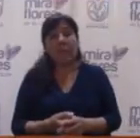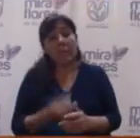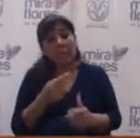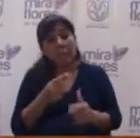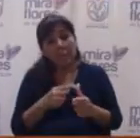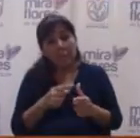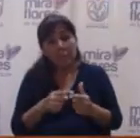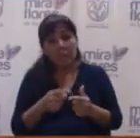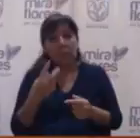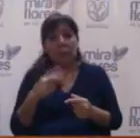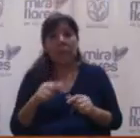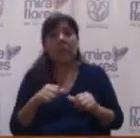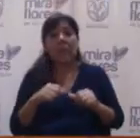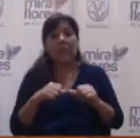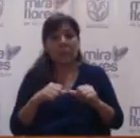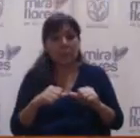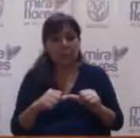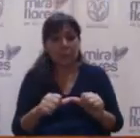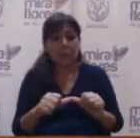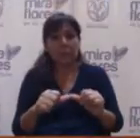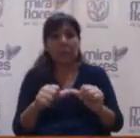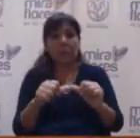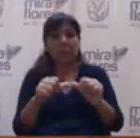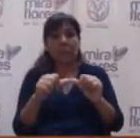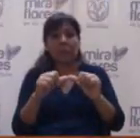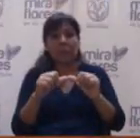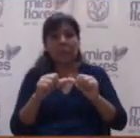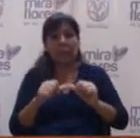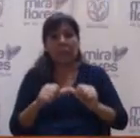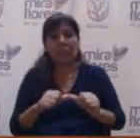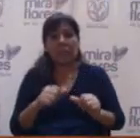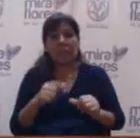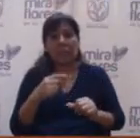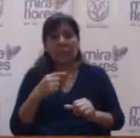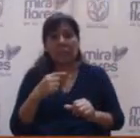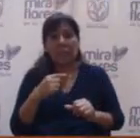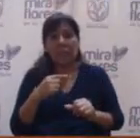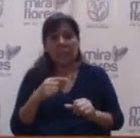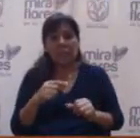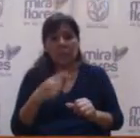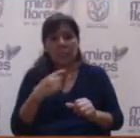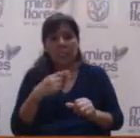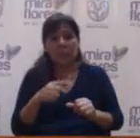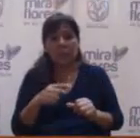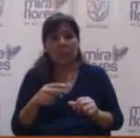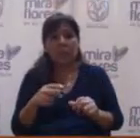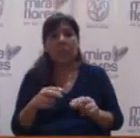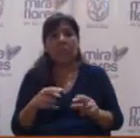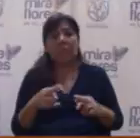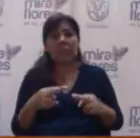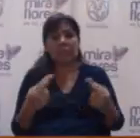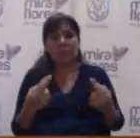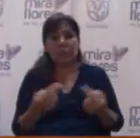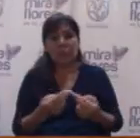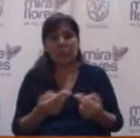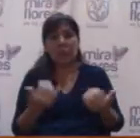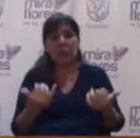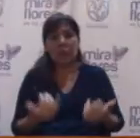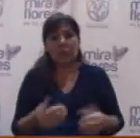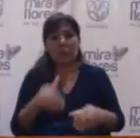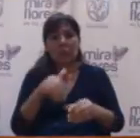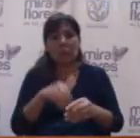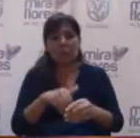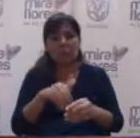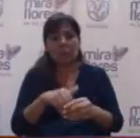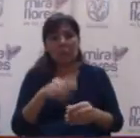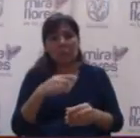seguir con la ortodoxia o con la hermenéutica de estas sesiones, vamos a proceder a votar. Aquellos miembros del